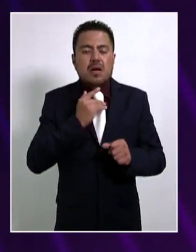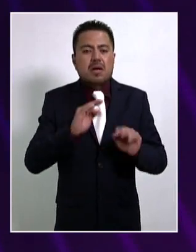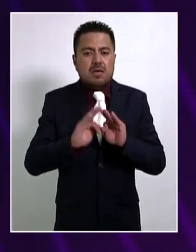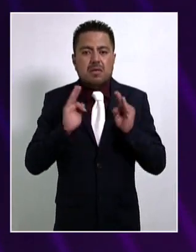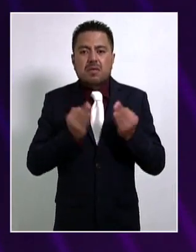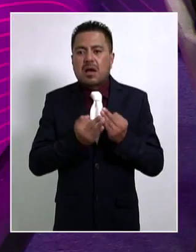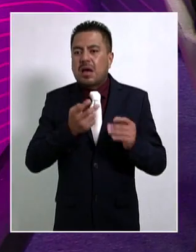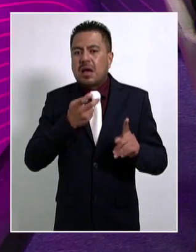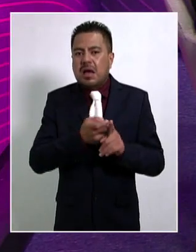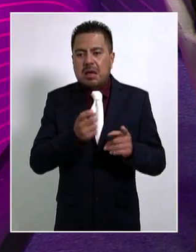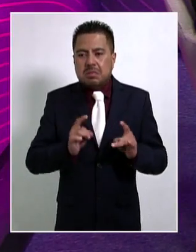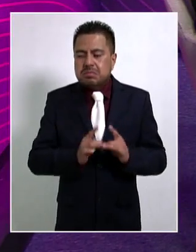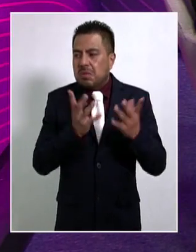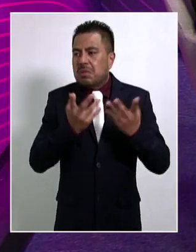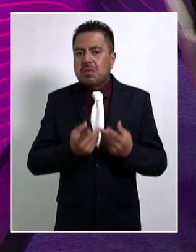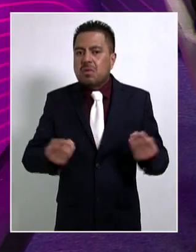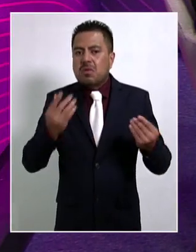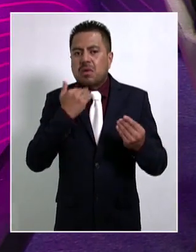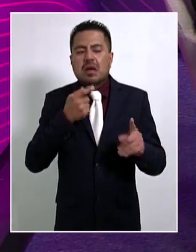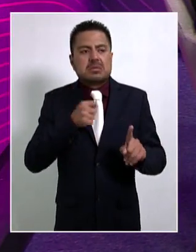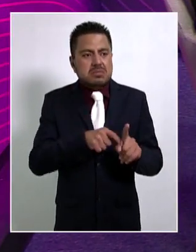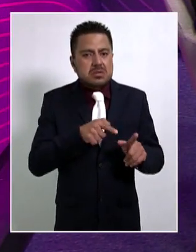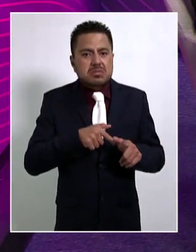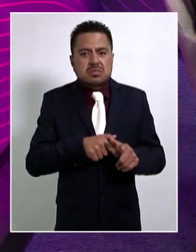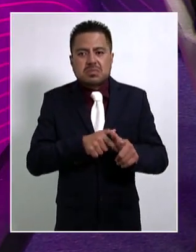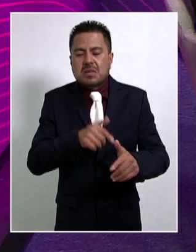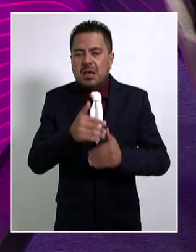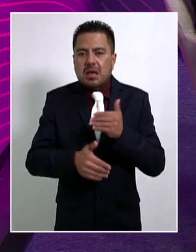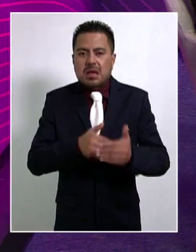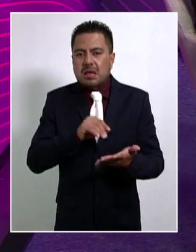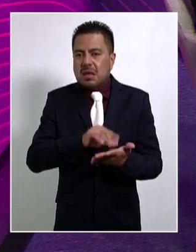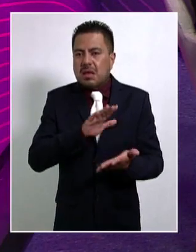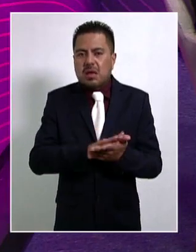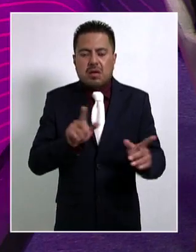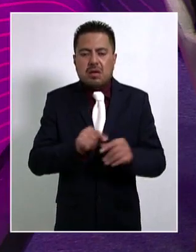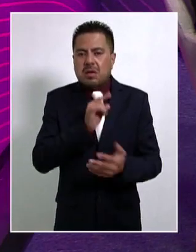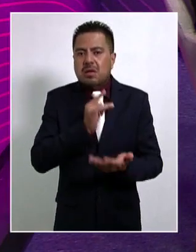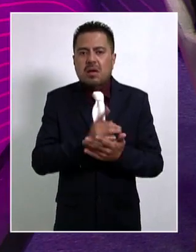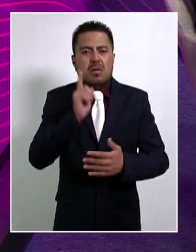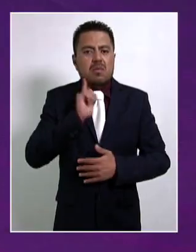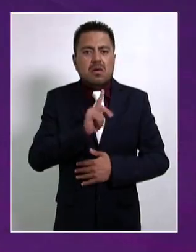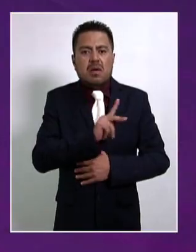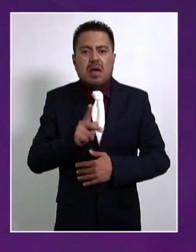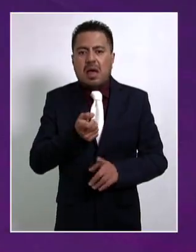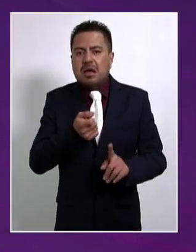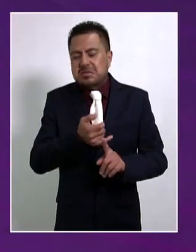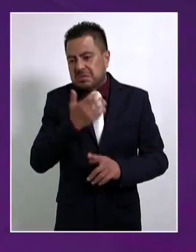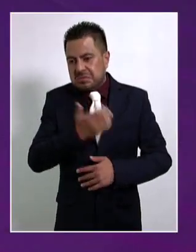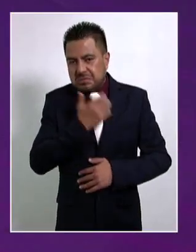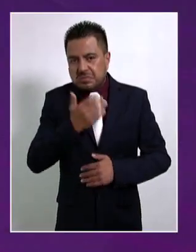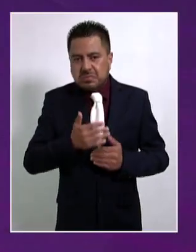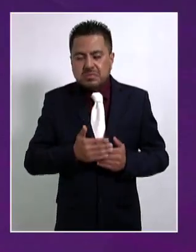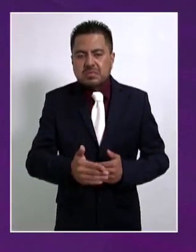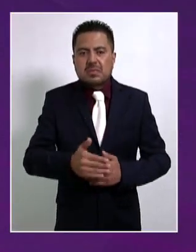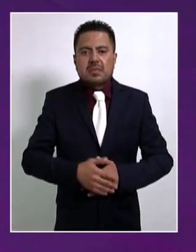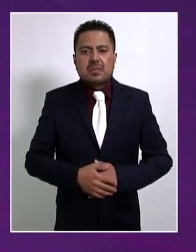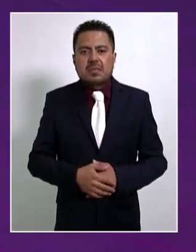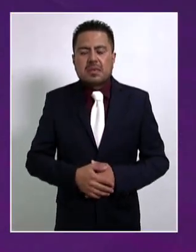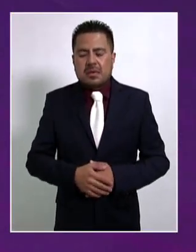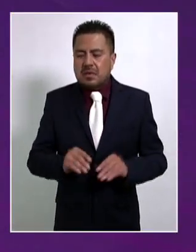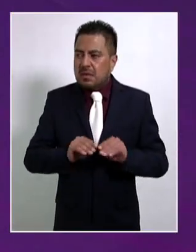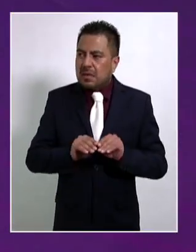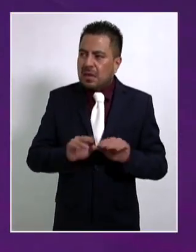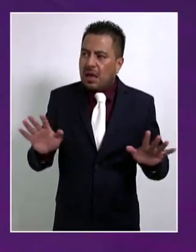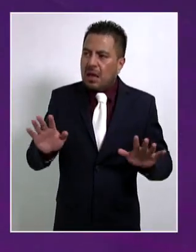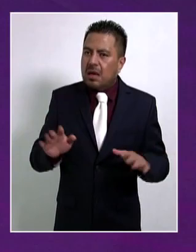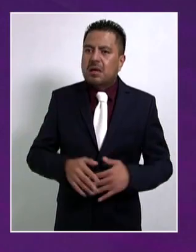el acoso no desaparece. O sea, el acoso sigue ahí simplemente por ser mujer. Eso es parte de la cotidianidad. Claro.